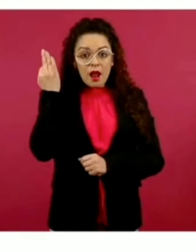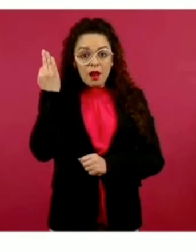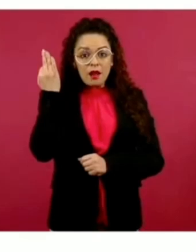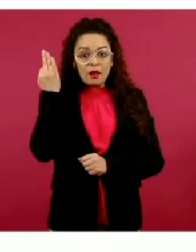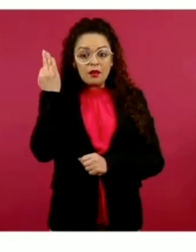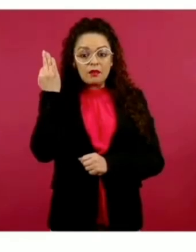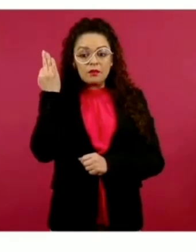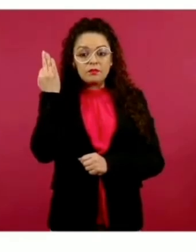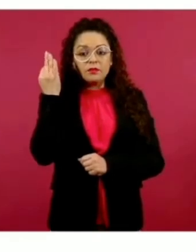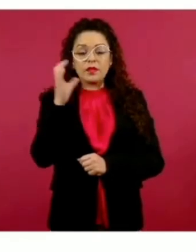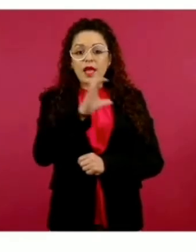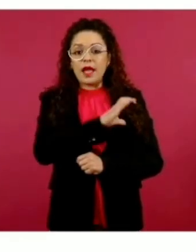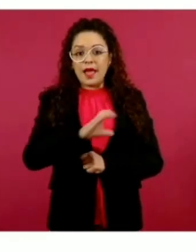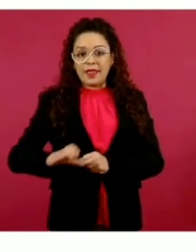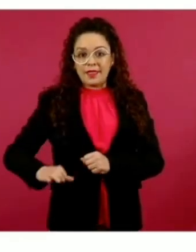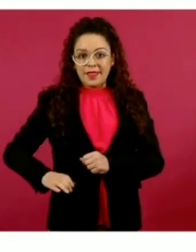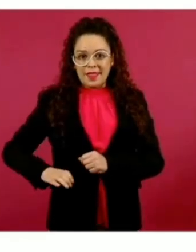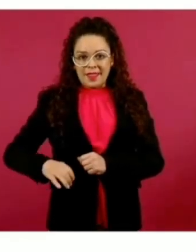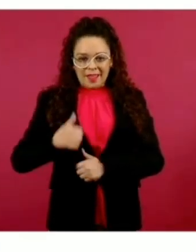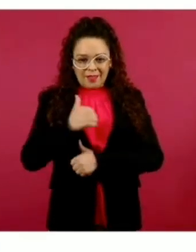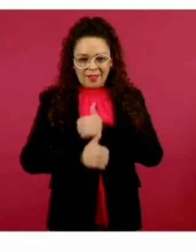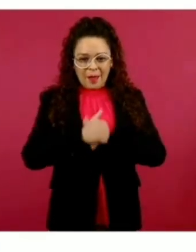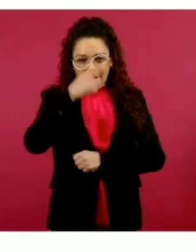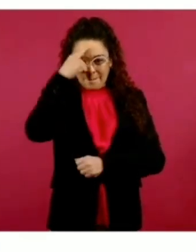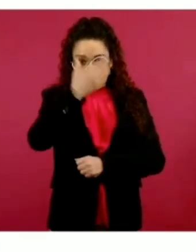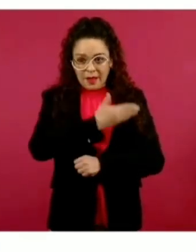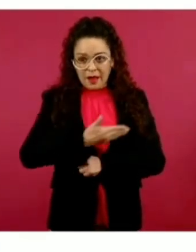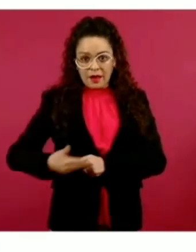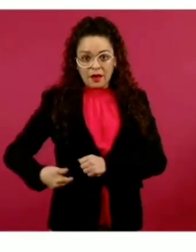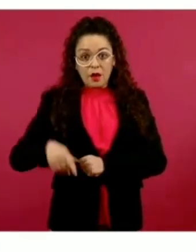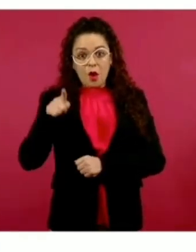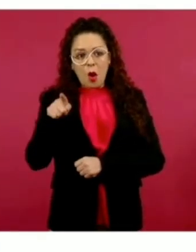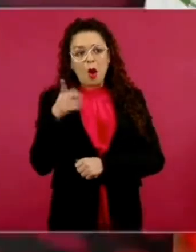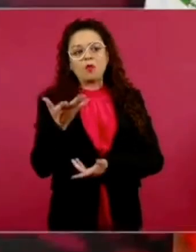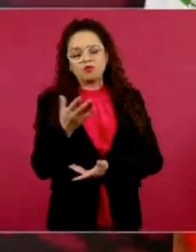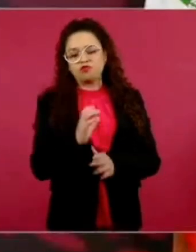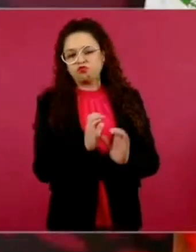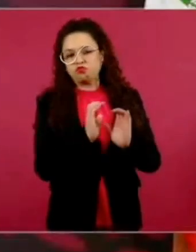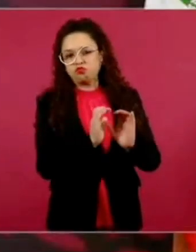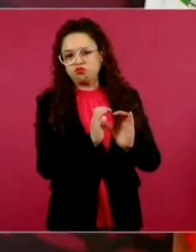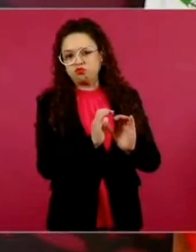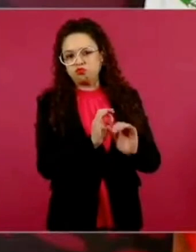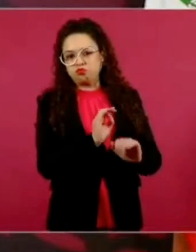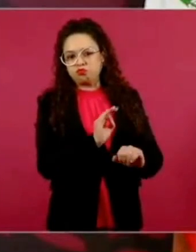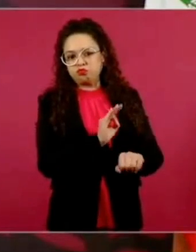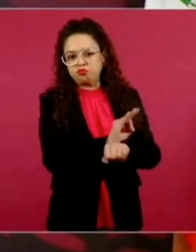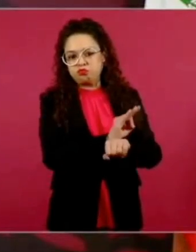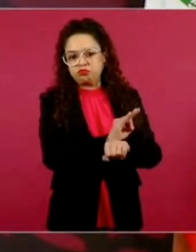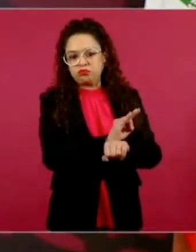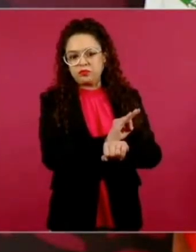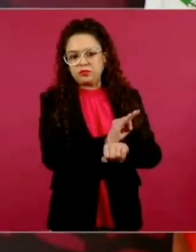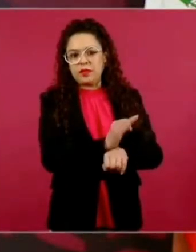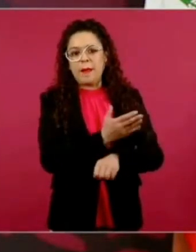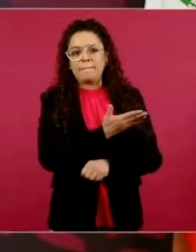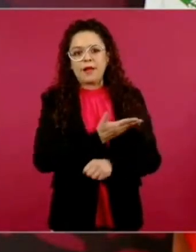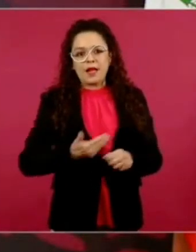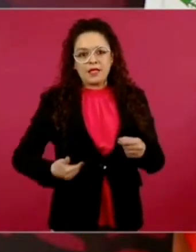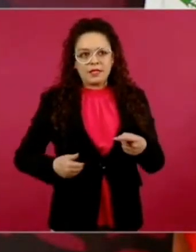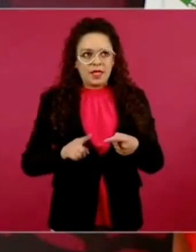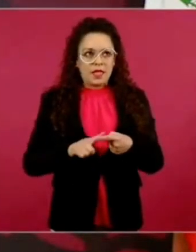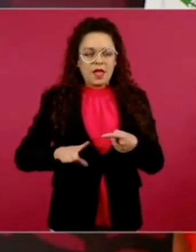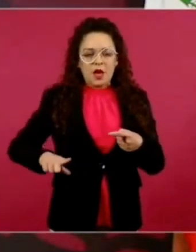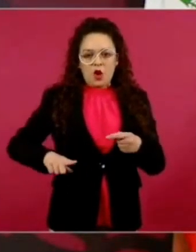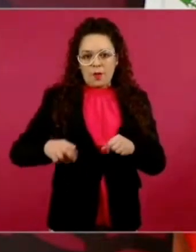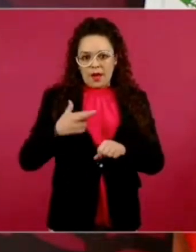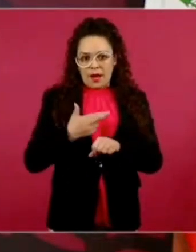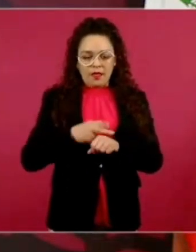cuidando a candidatos a presidentes, a gobernadores, gobernadoras, presidentas,